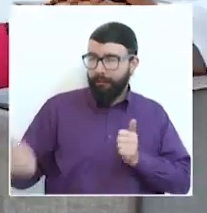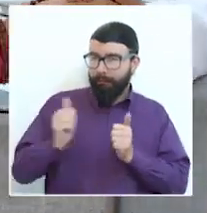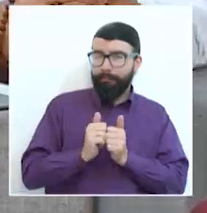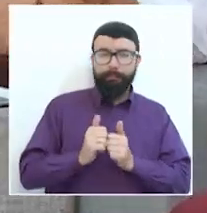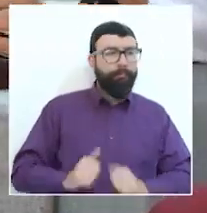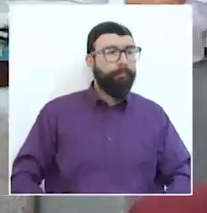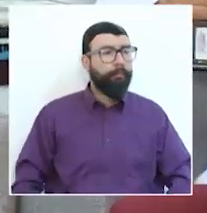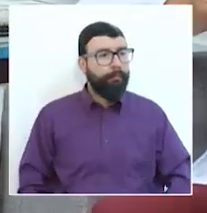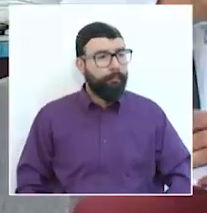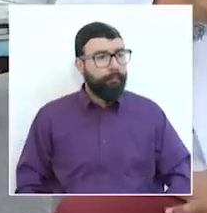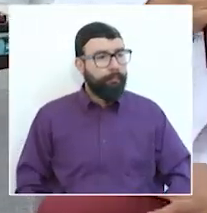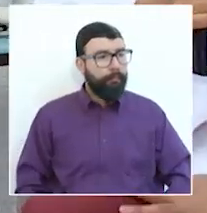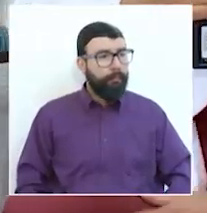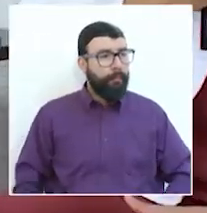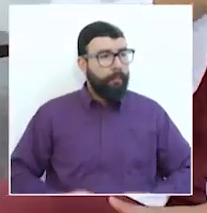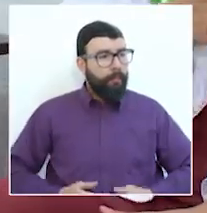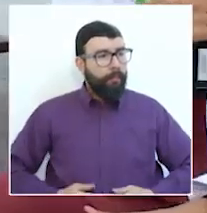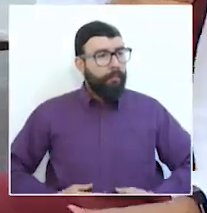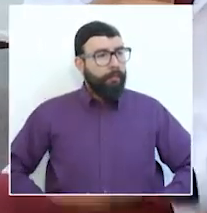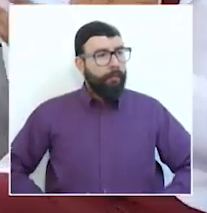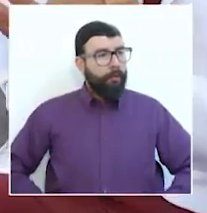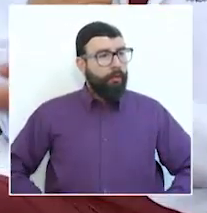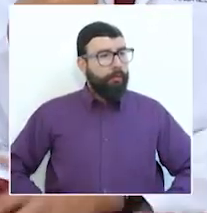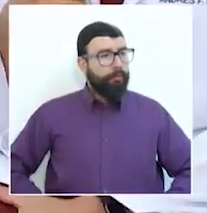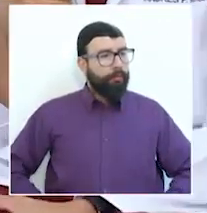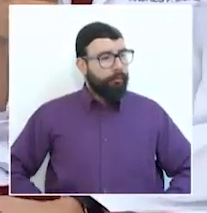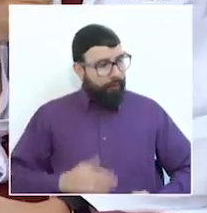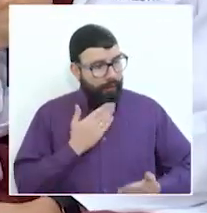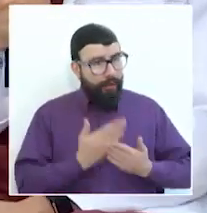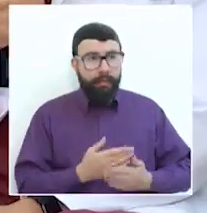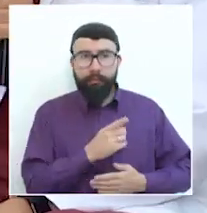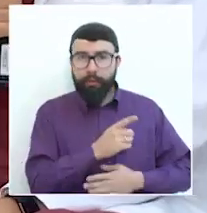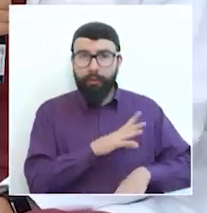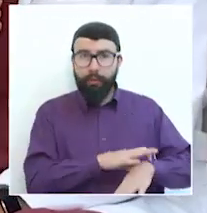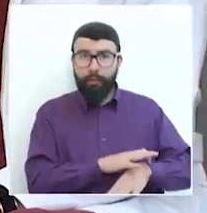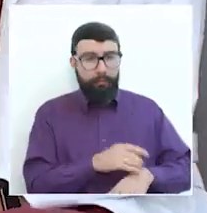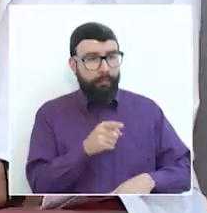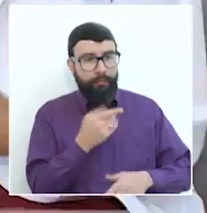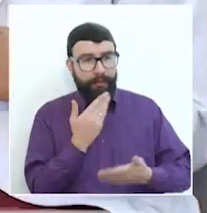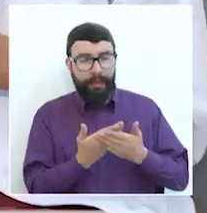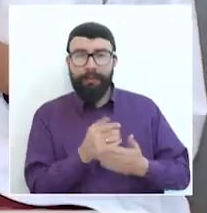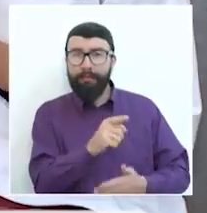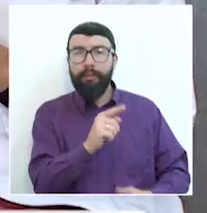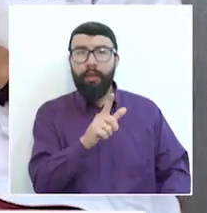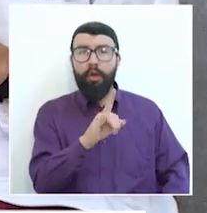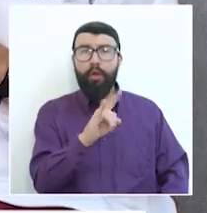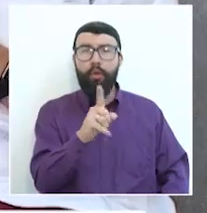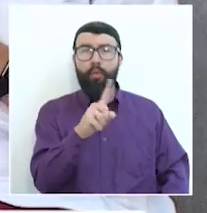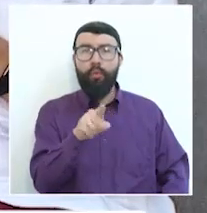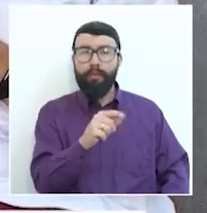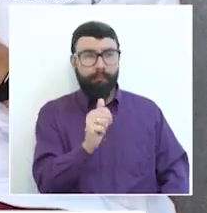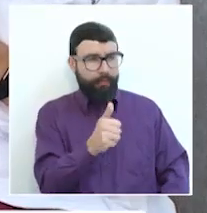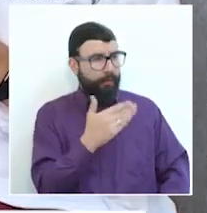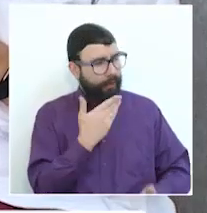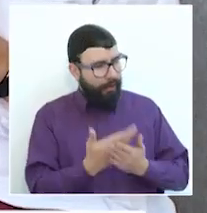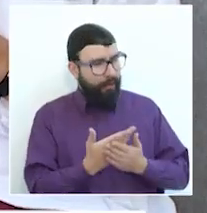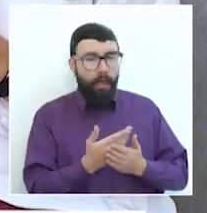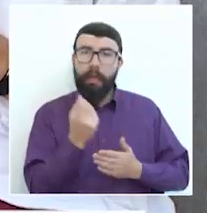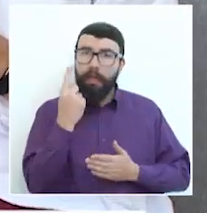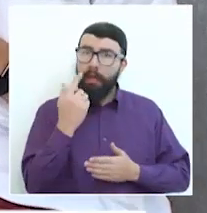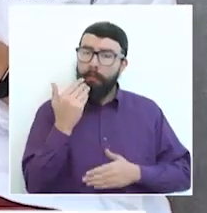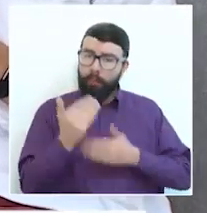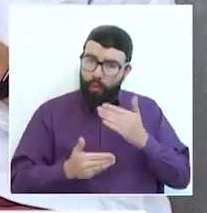nosotros. Muchas gracias, doctor. Muchas gracias a Luis. Sí, es bueno entender que todo